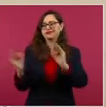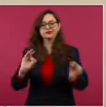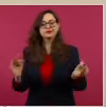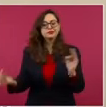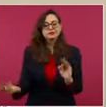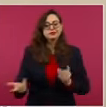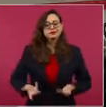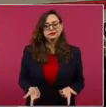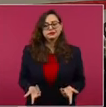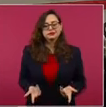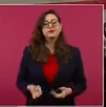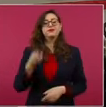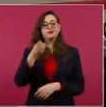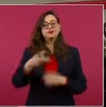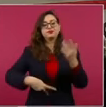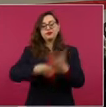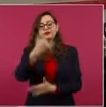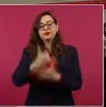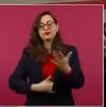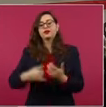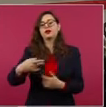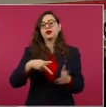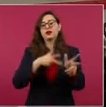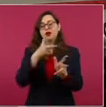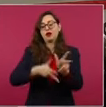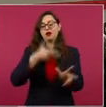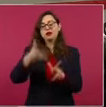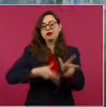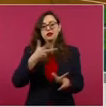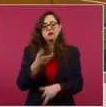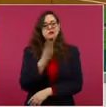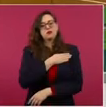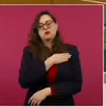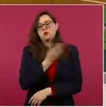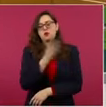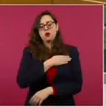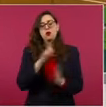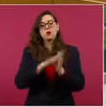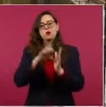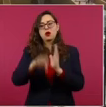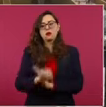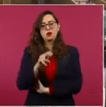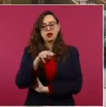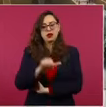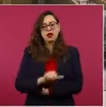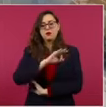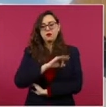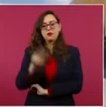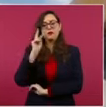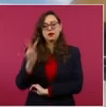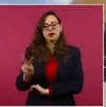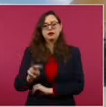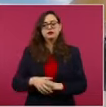evento puso en evidencia también que cuando existe interés por el trabajo, no hay color partidistas, no hay intereses políticos